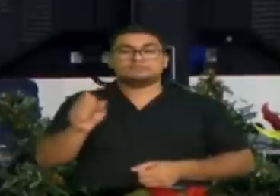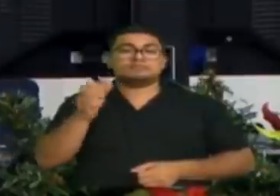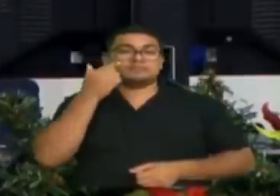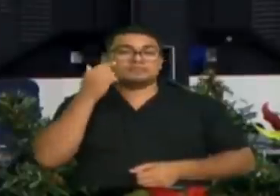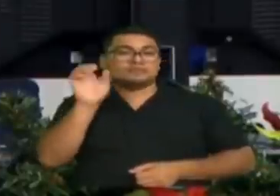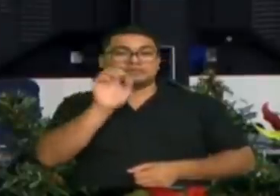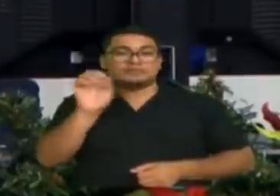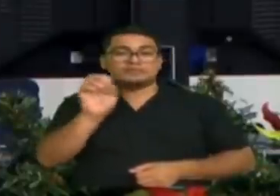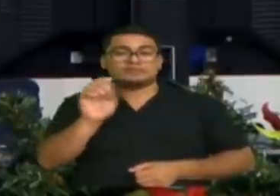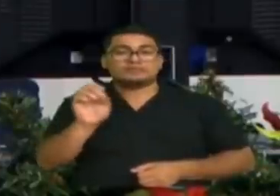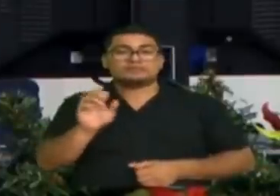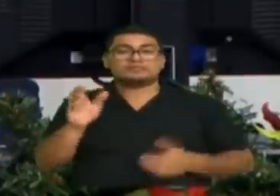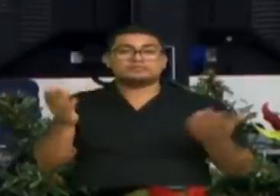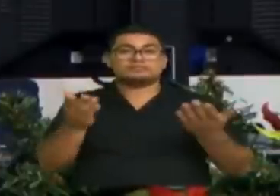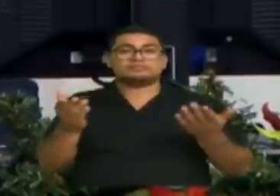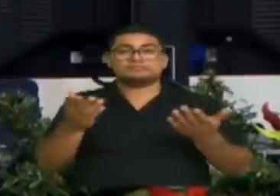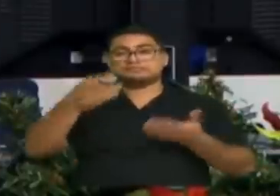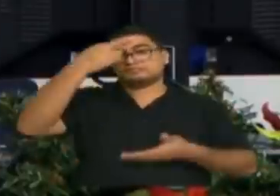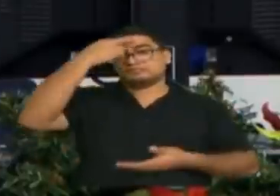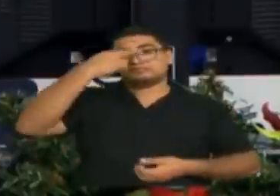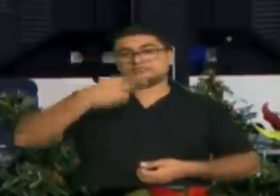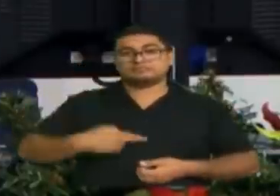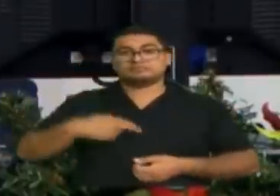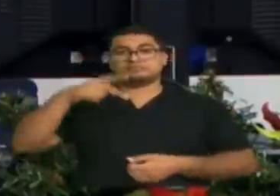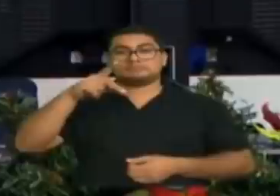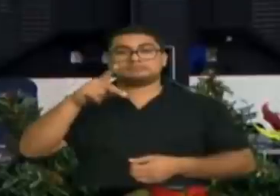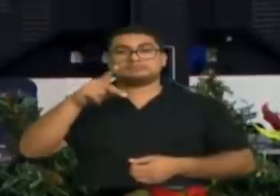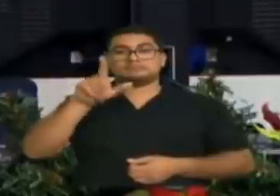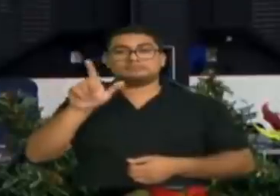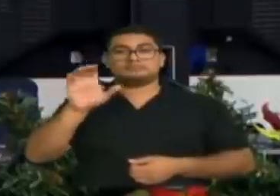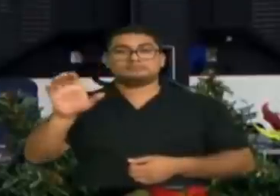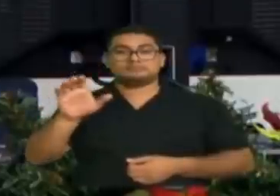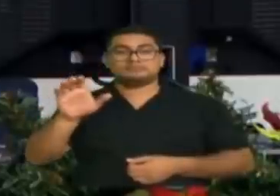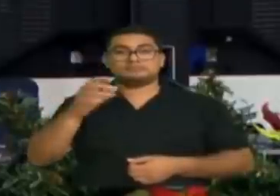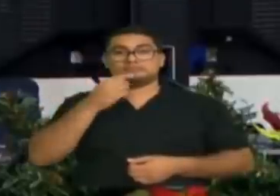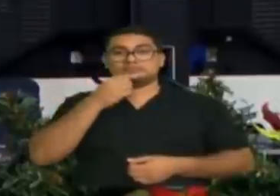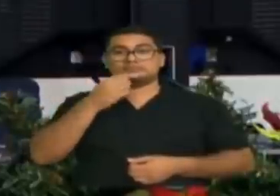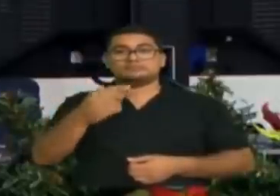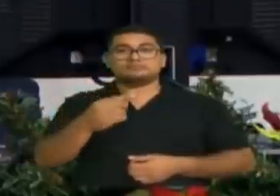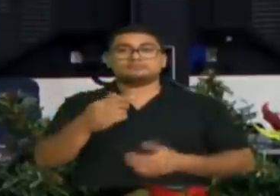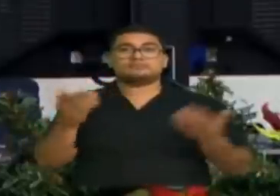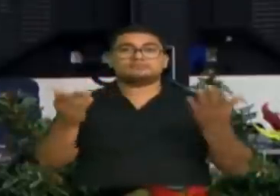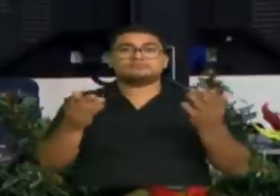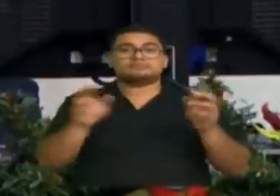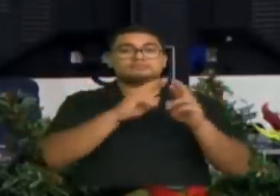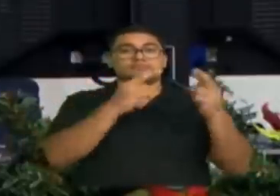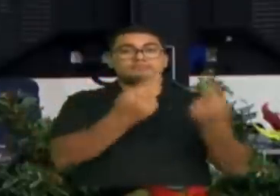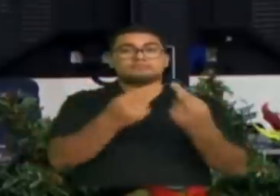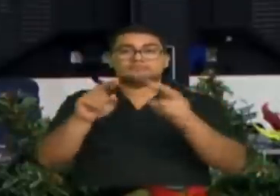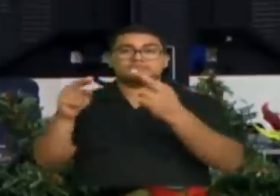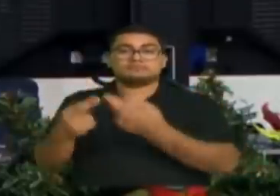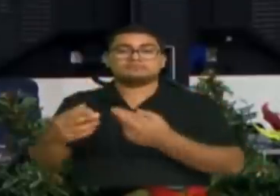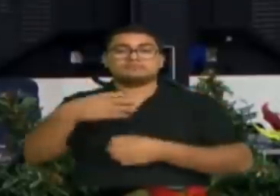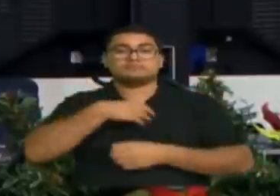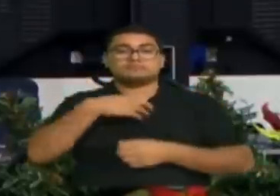el mandato de la Gran Convención, que es la autoridad suprema del partido, suspendiendo el proceso de asambleas internas